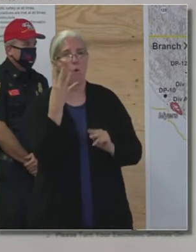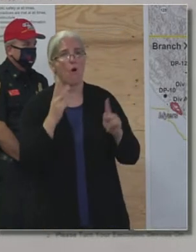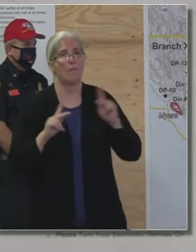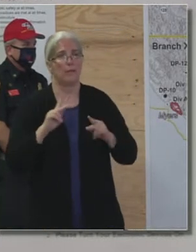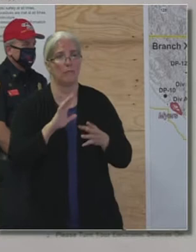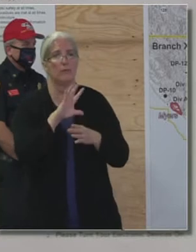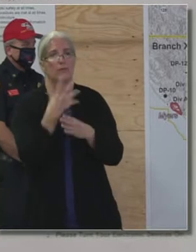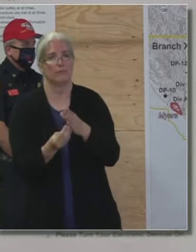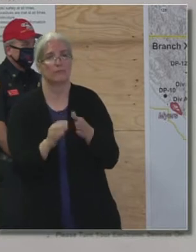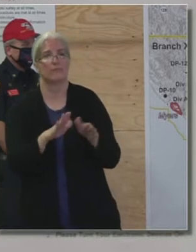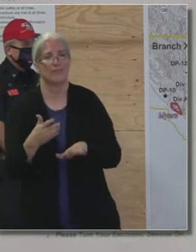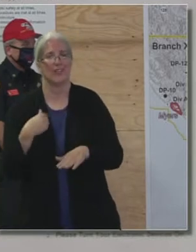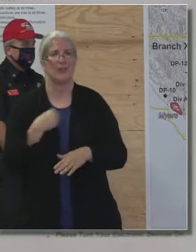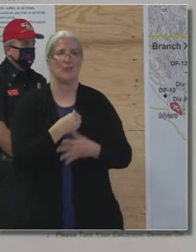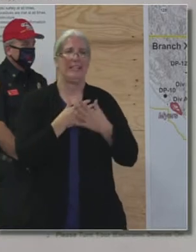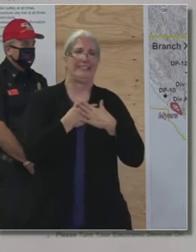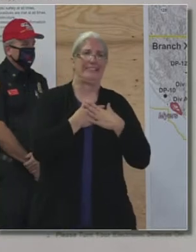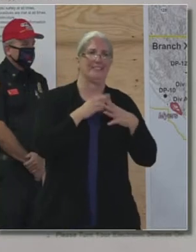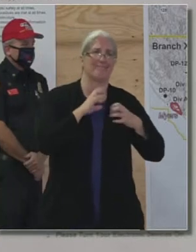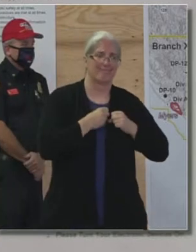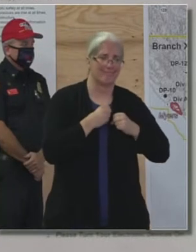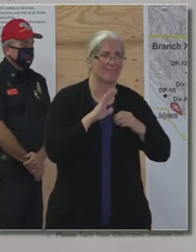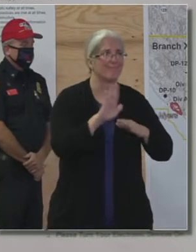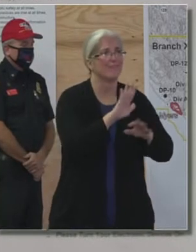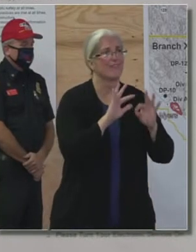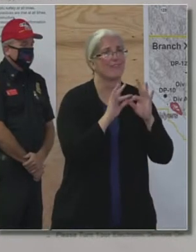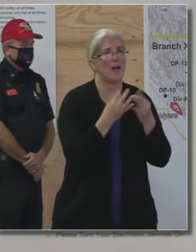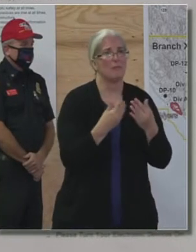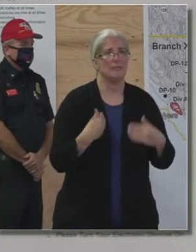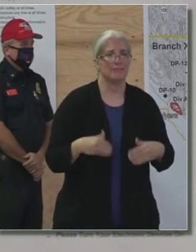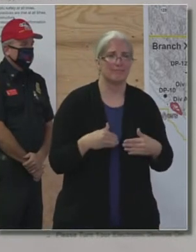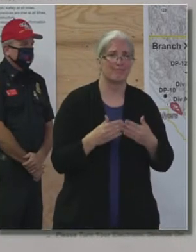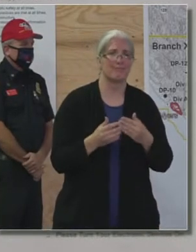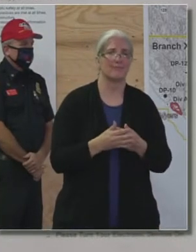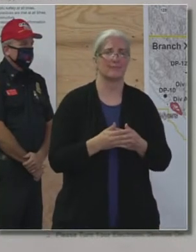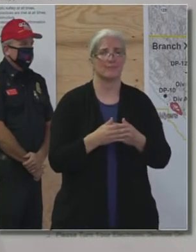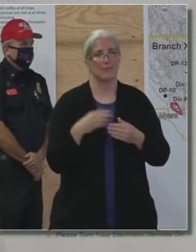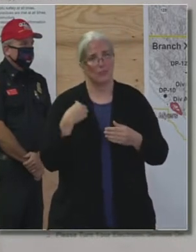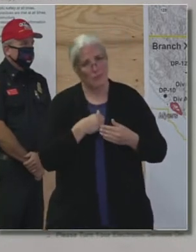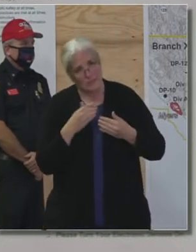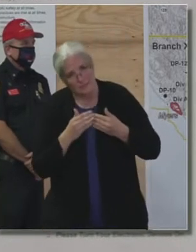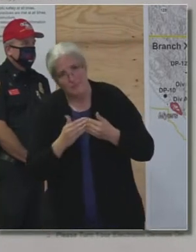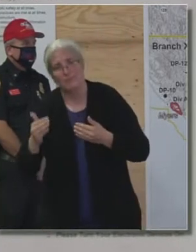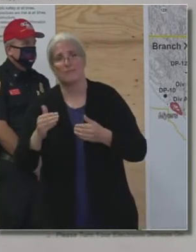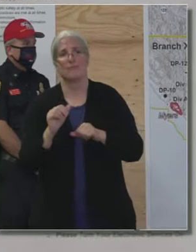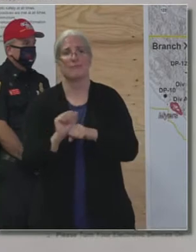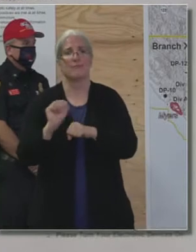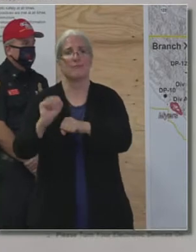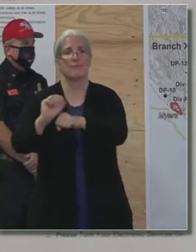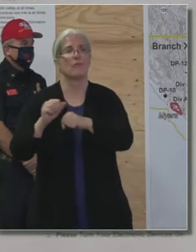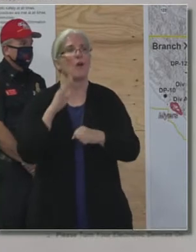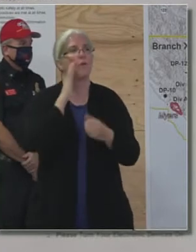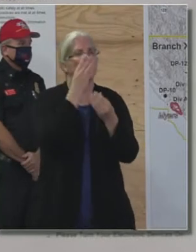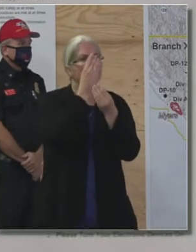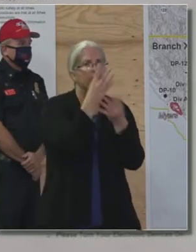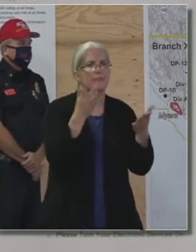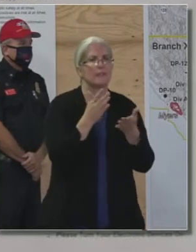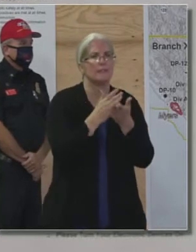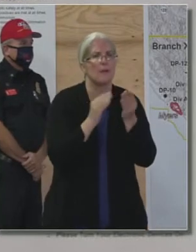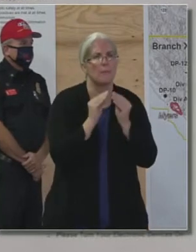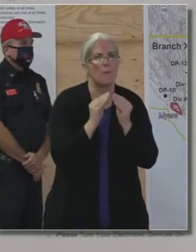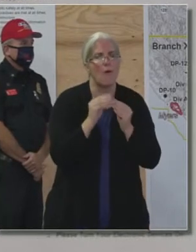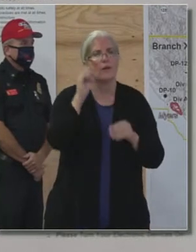nuestro pésame a las familias de estas víctimas al seguir adelante otra última noticia